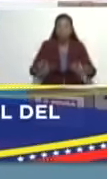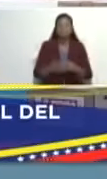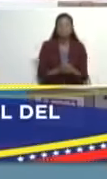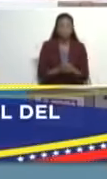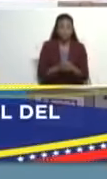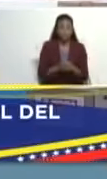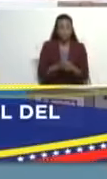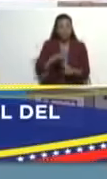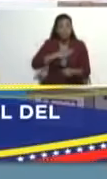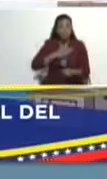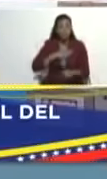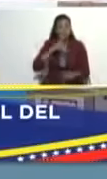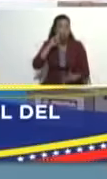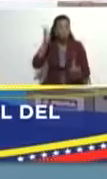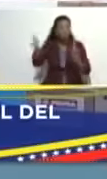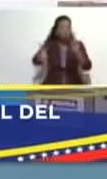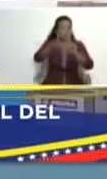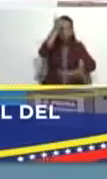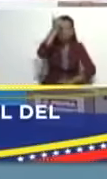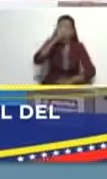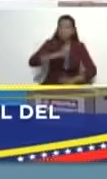Y me he propuesto la meta.